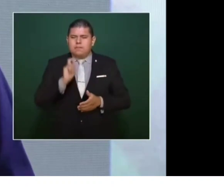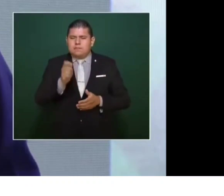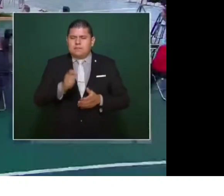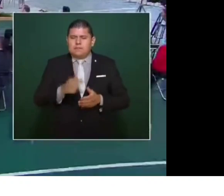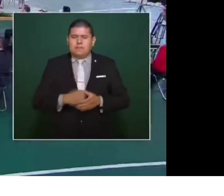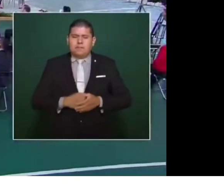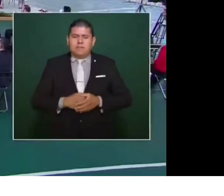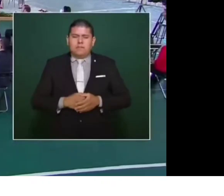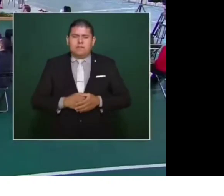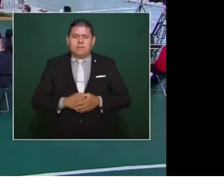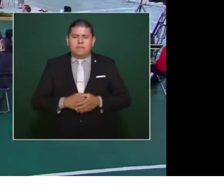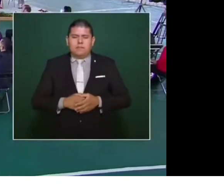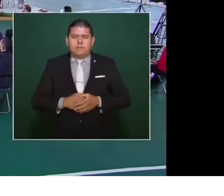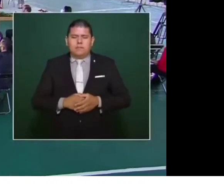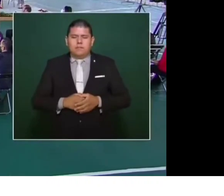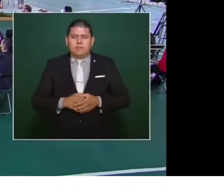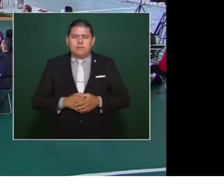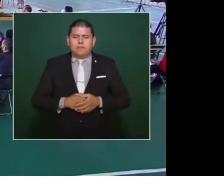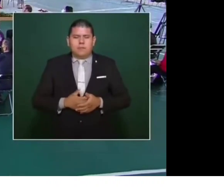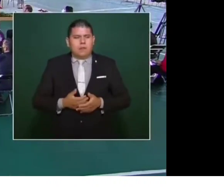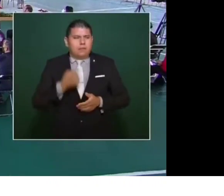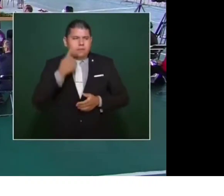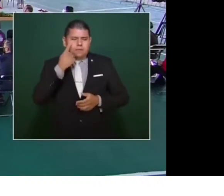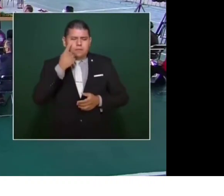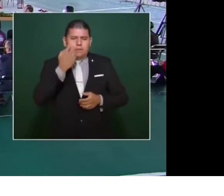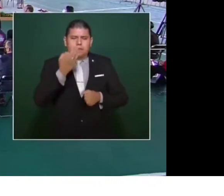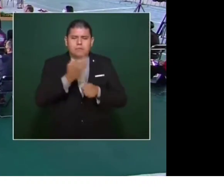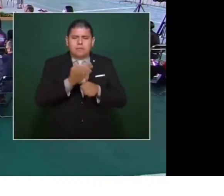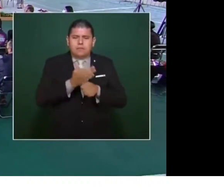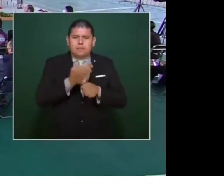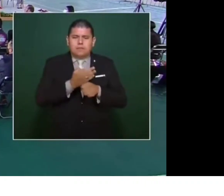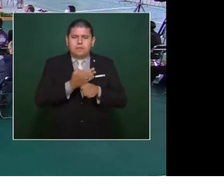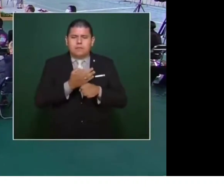estoy seguro, a ver si conseguimos